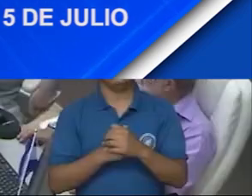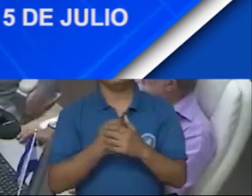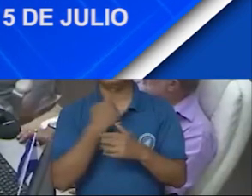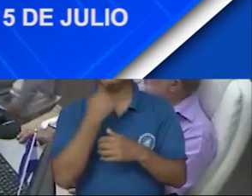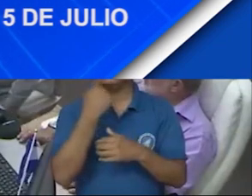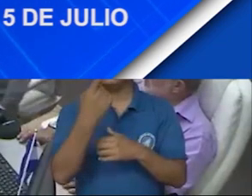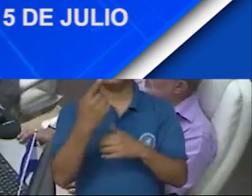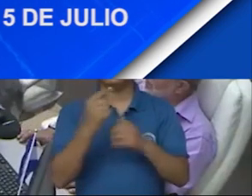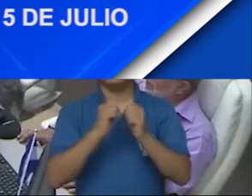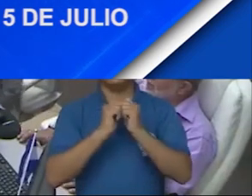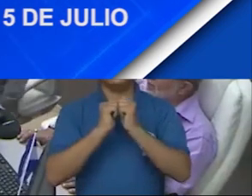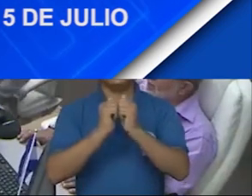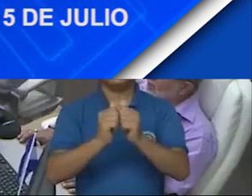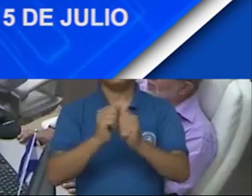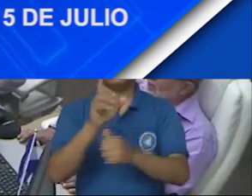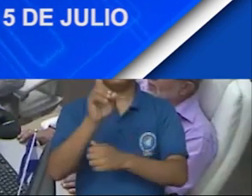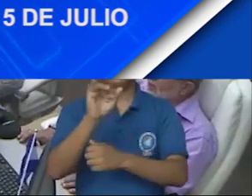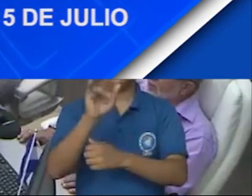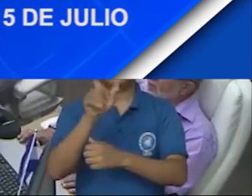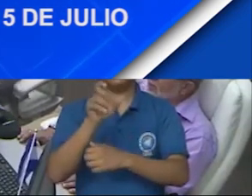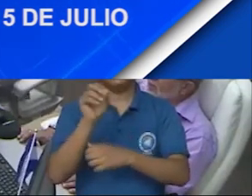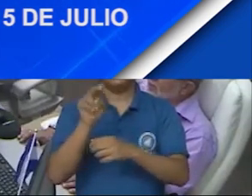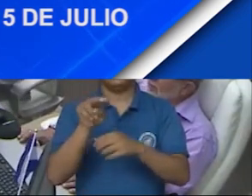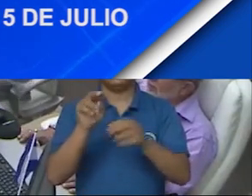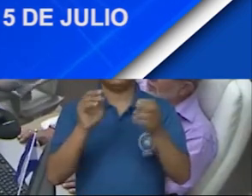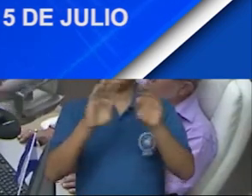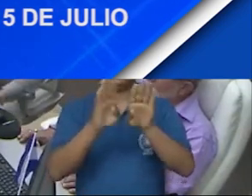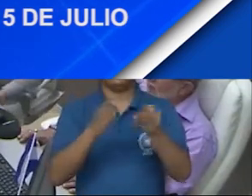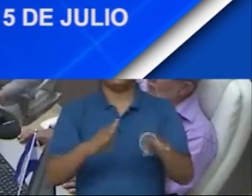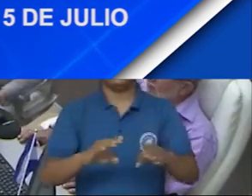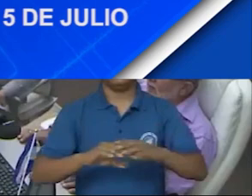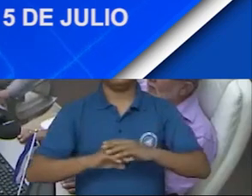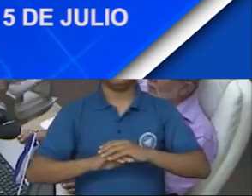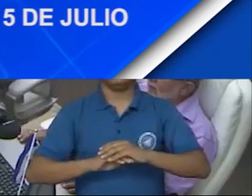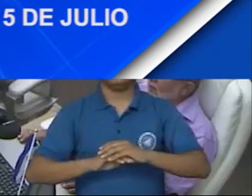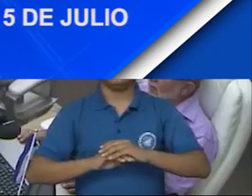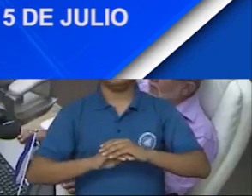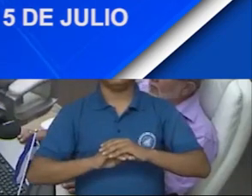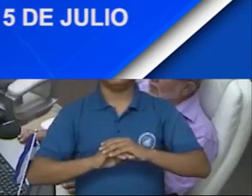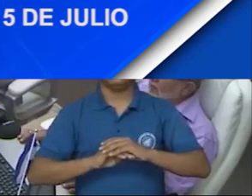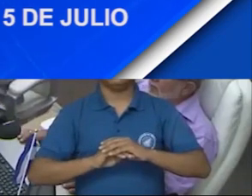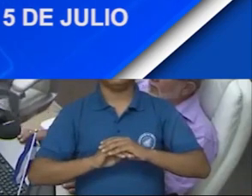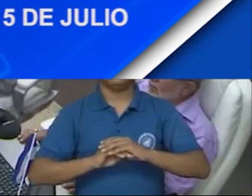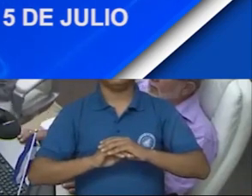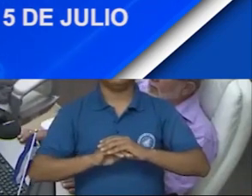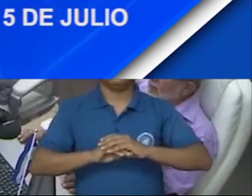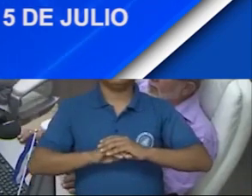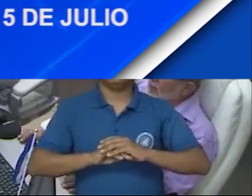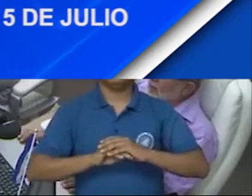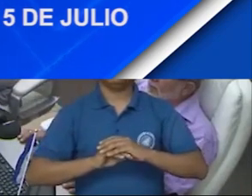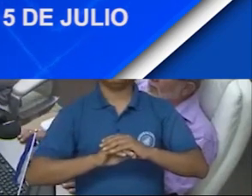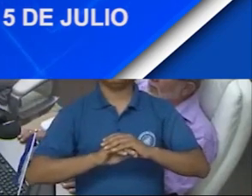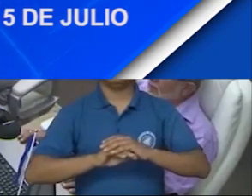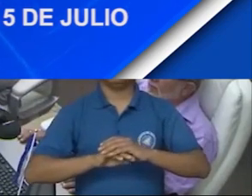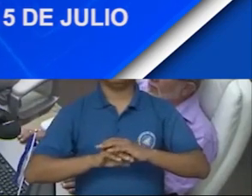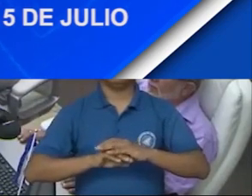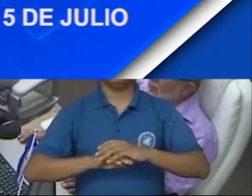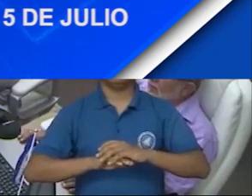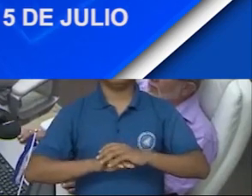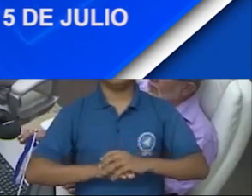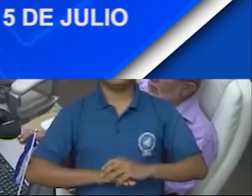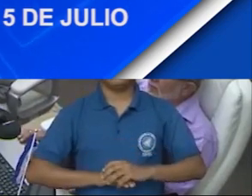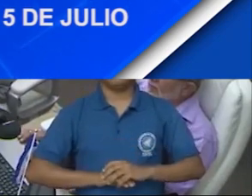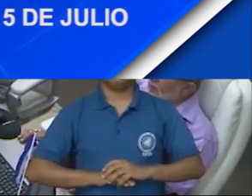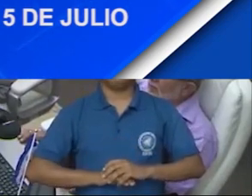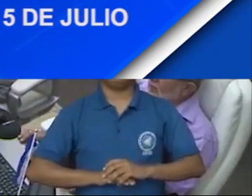resoluciones. 4 declaraciones de la Asamblea Nacional y 3 resoluciones de Asamblea